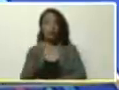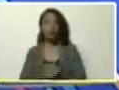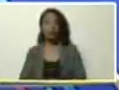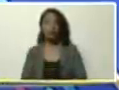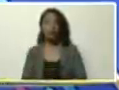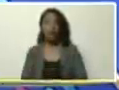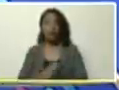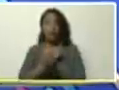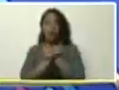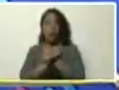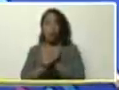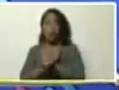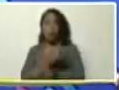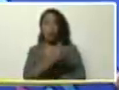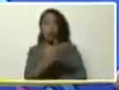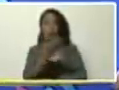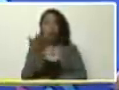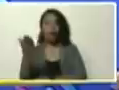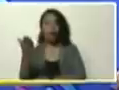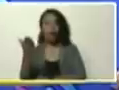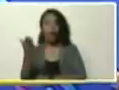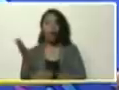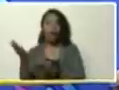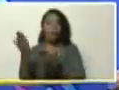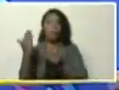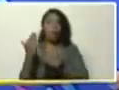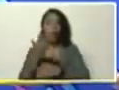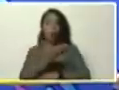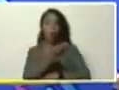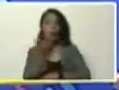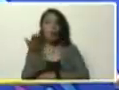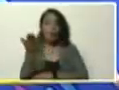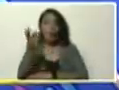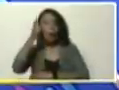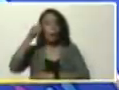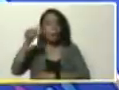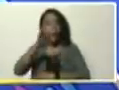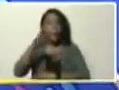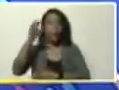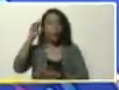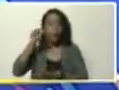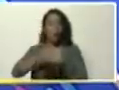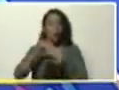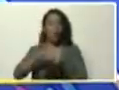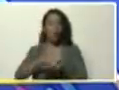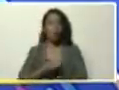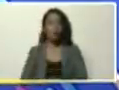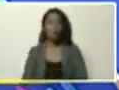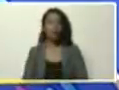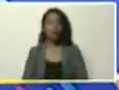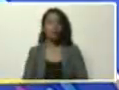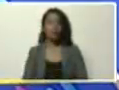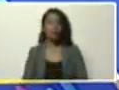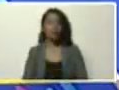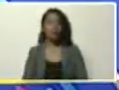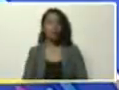del amor de ustedes, del apoyo de ustedes, pueblo de Miranda.